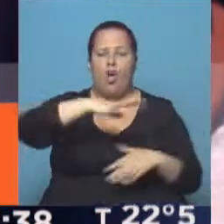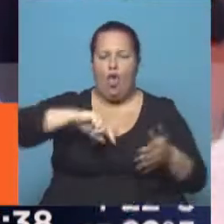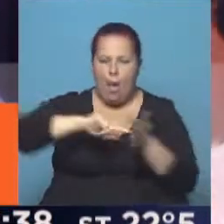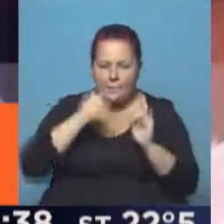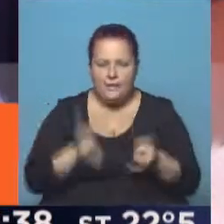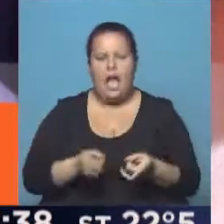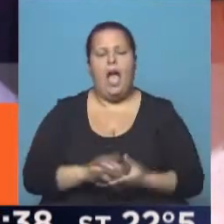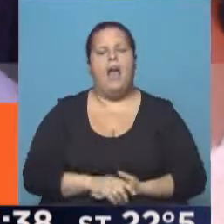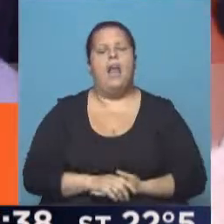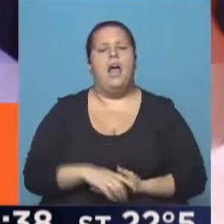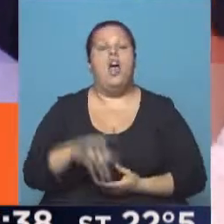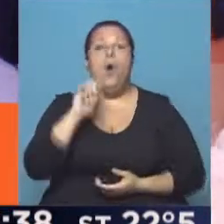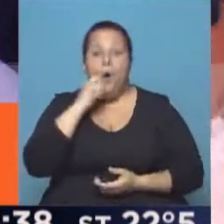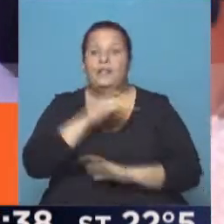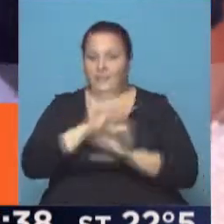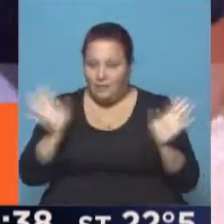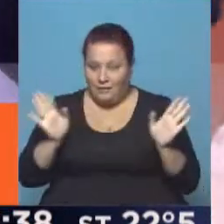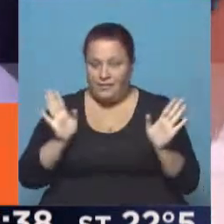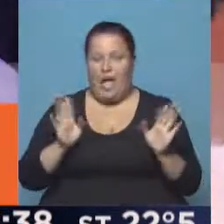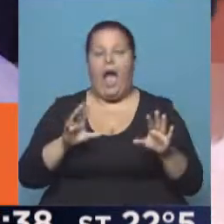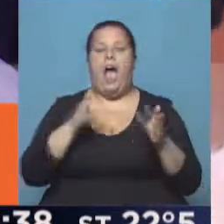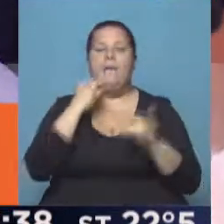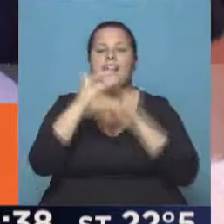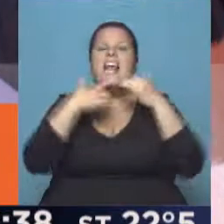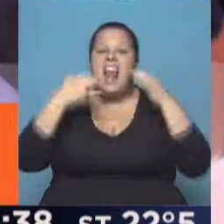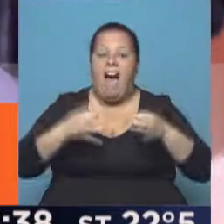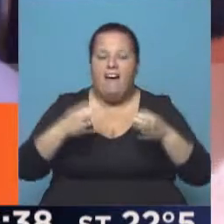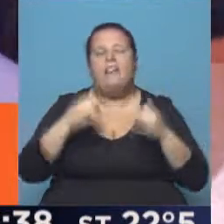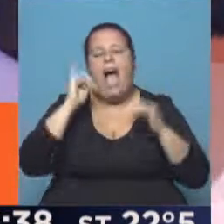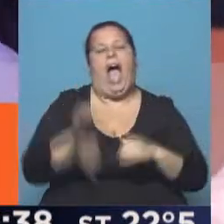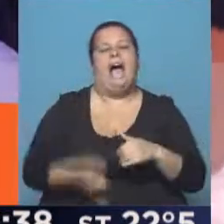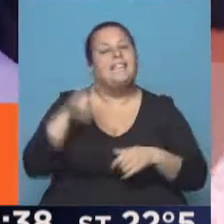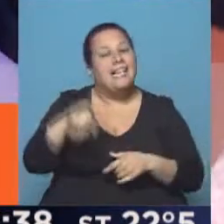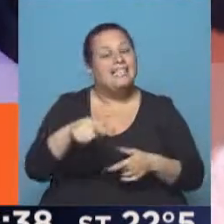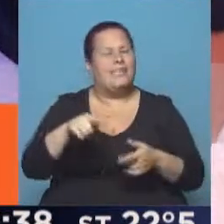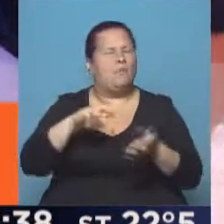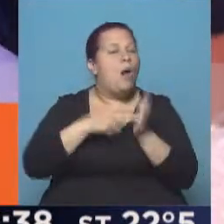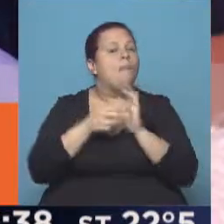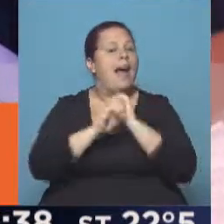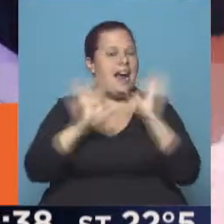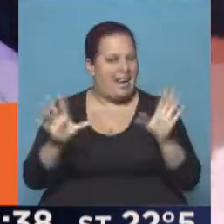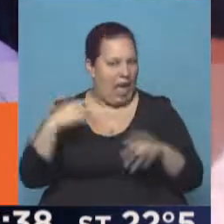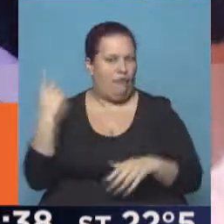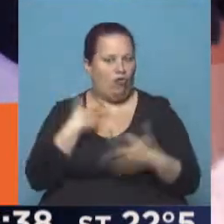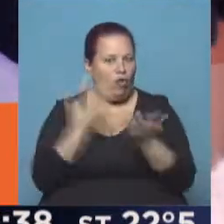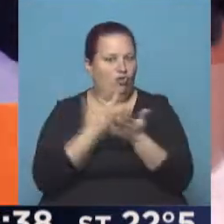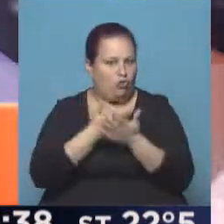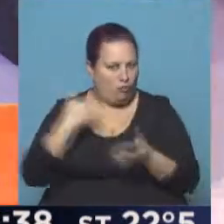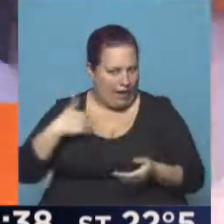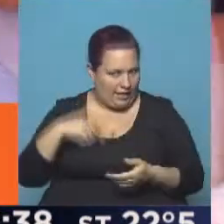metropolitana. Que lo bueno es que ya también, en línea con decir la verdad, hemos reconocido que este es un tremendo problema que estamos sufriendo en la